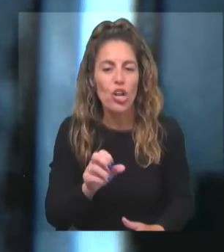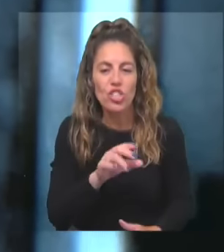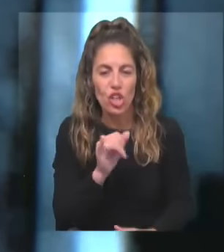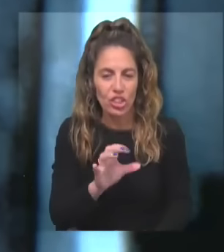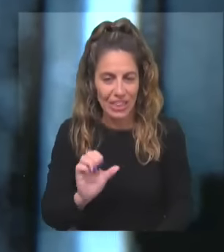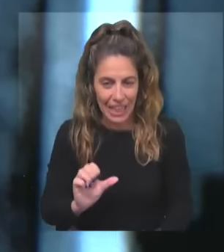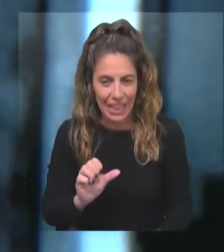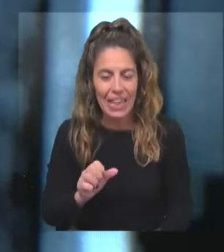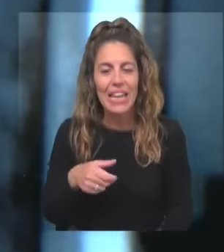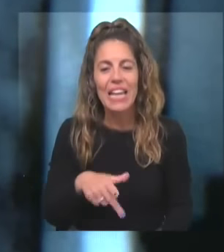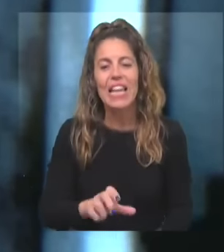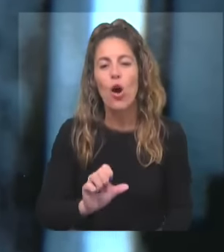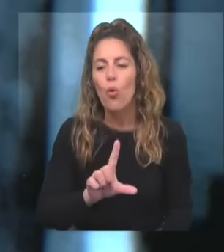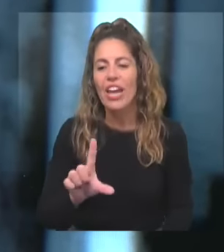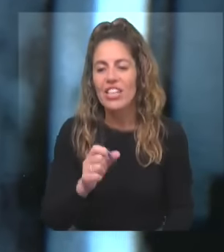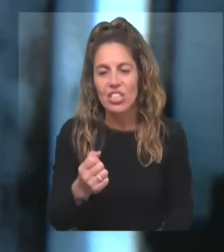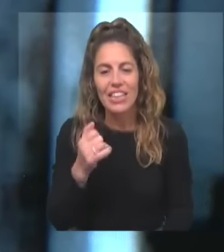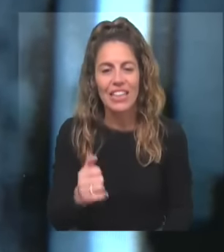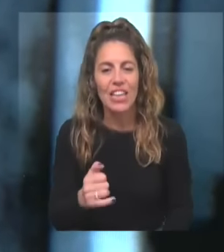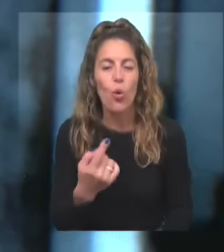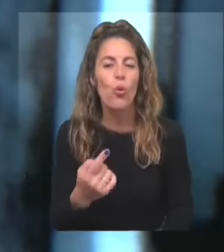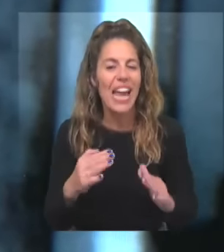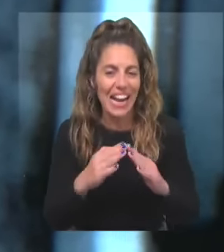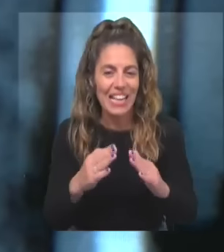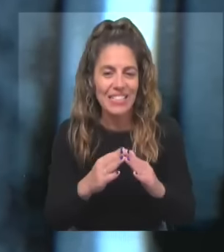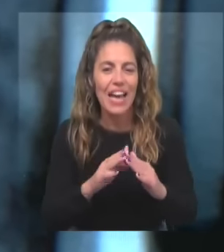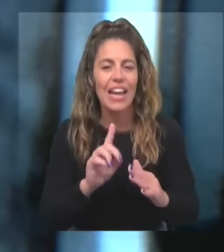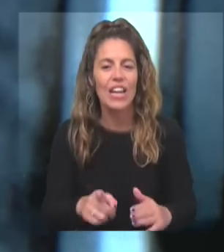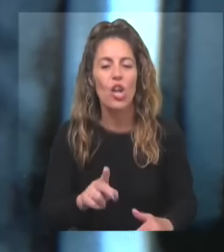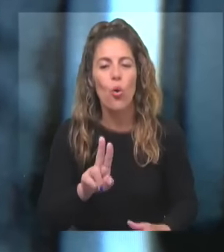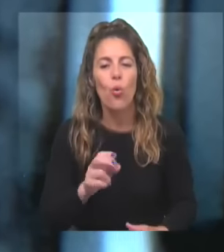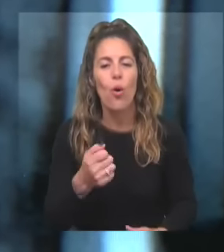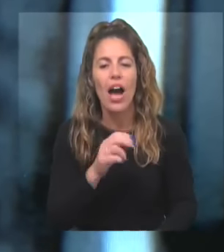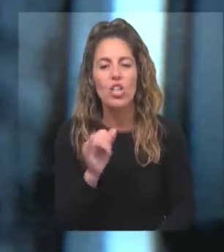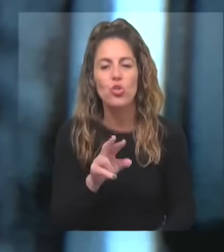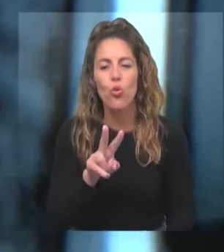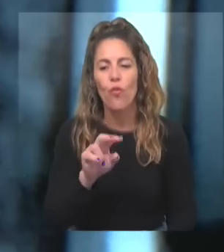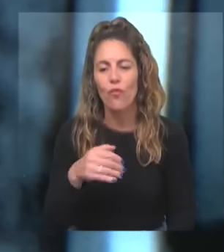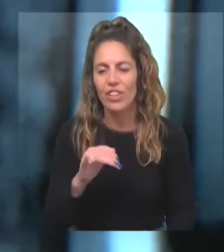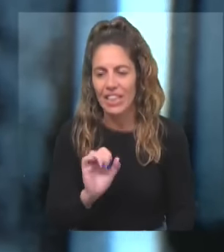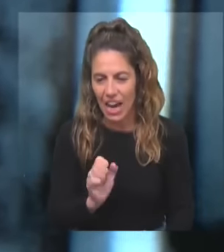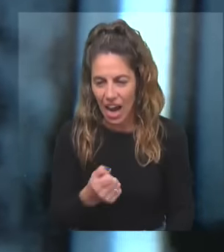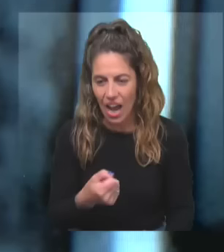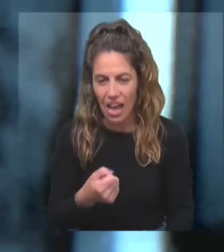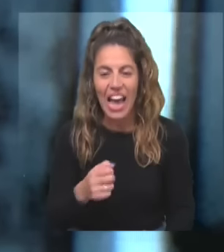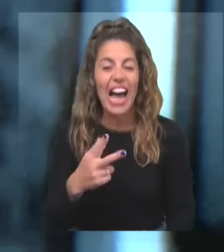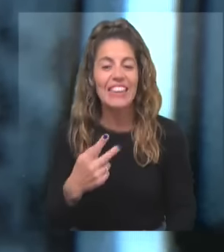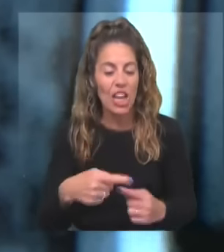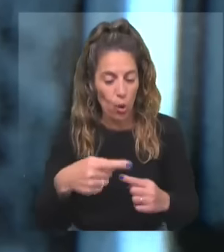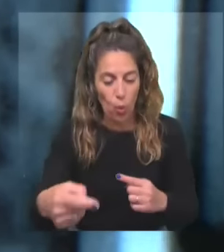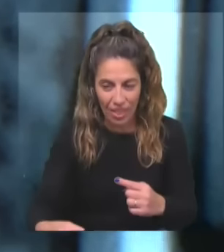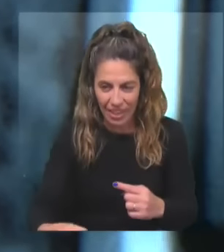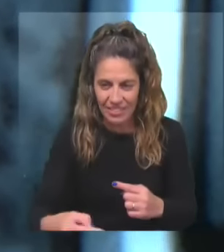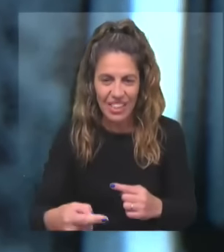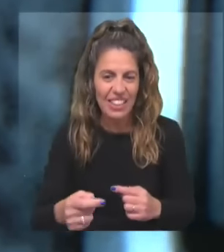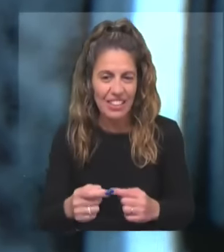tiene una casa para sus hijos en Guasubirá. Estábamos a 3 cuadras. Y hasta tarde en la noche, como